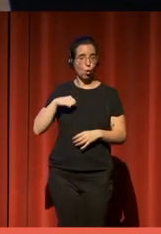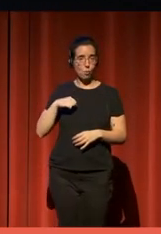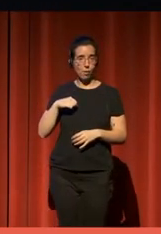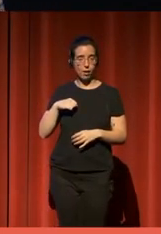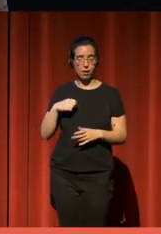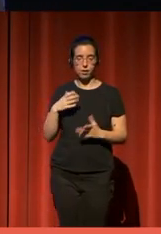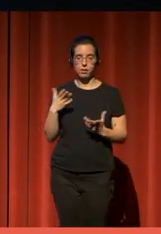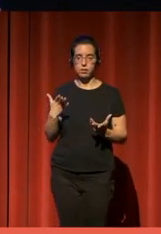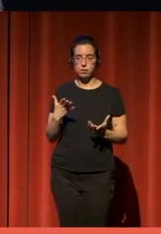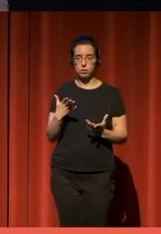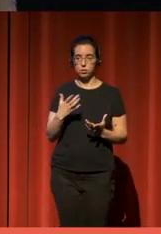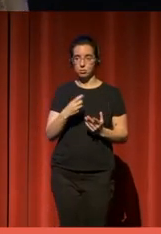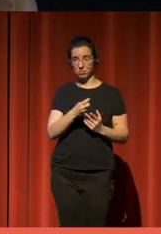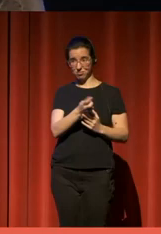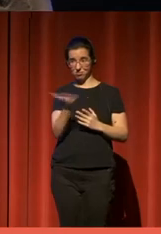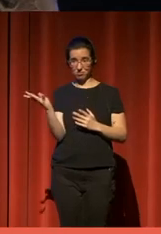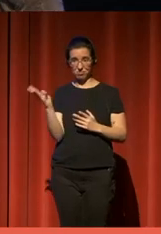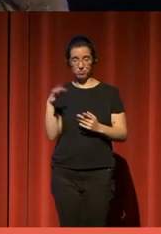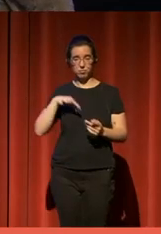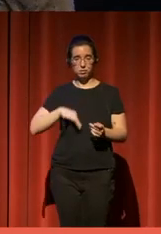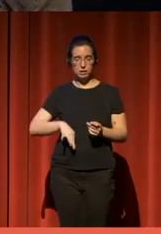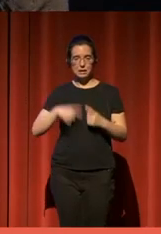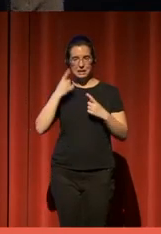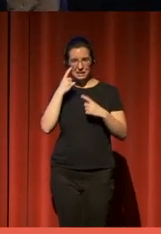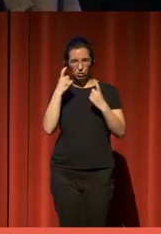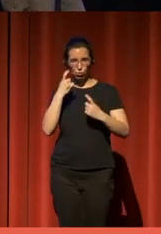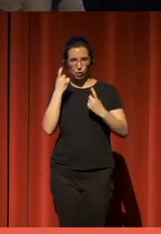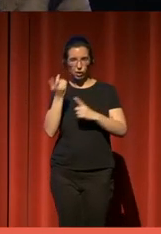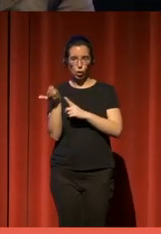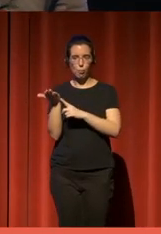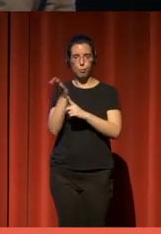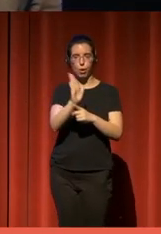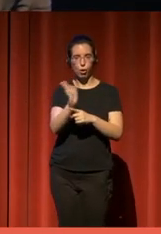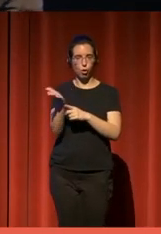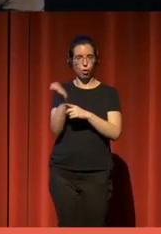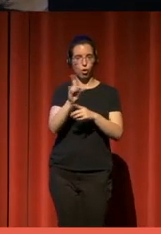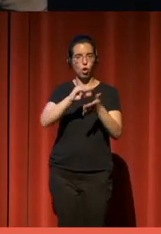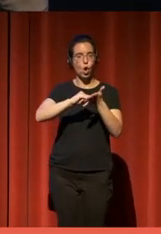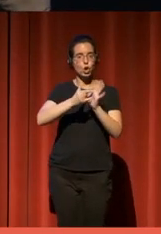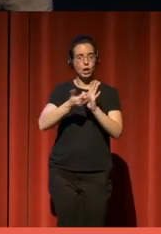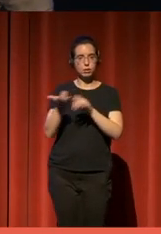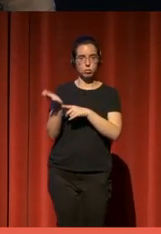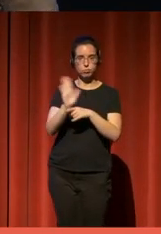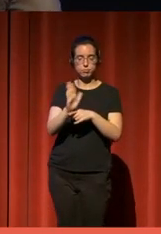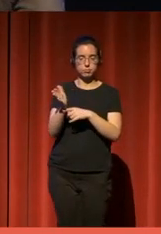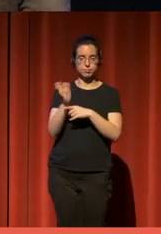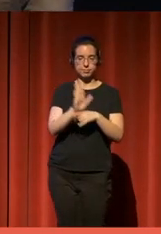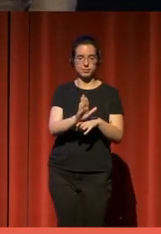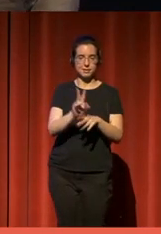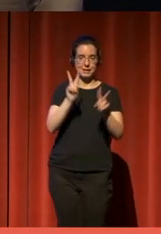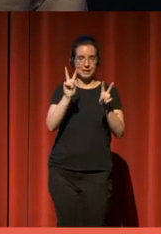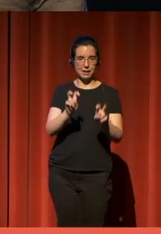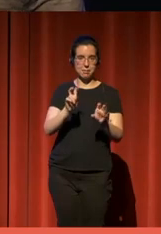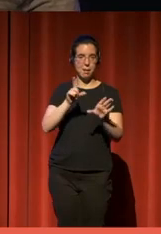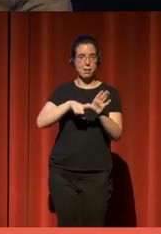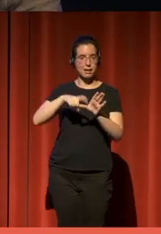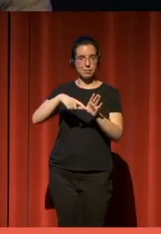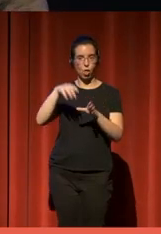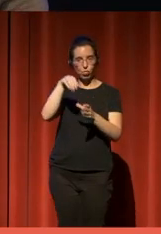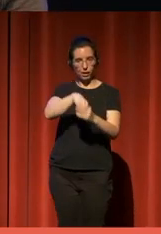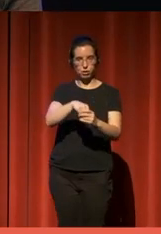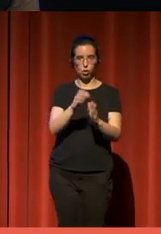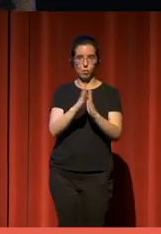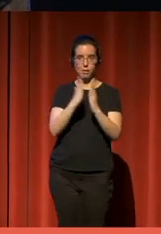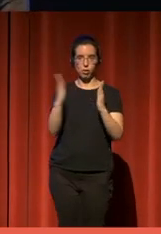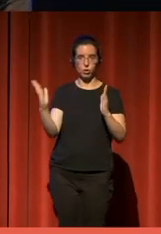Eh bueno presentar proyectos digamos comunitarios o bibliotecarios dentro de participación dentro de la biblioteca